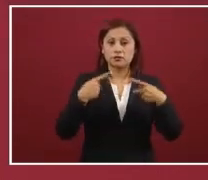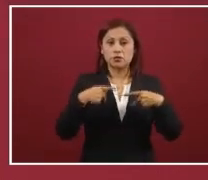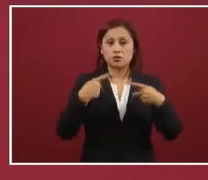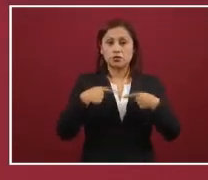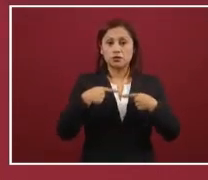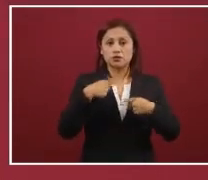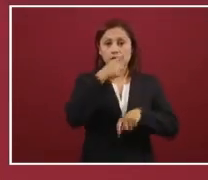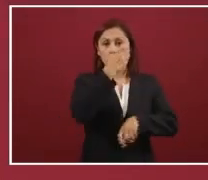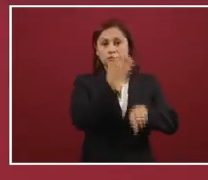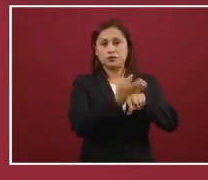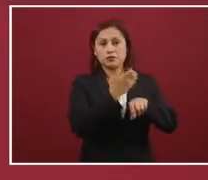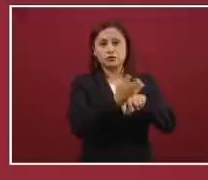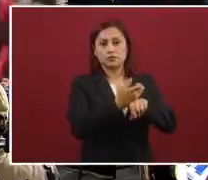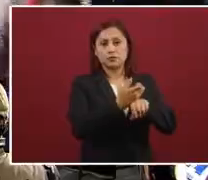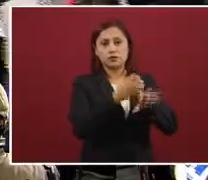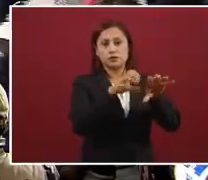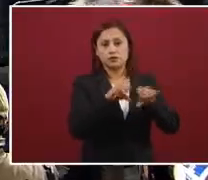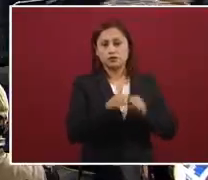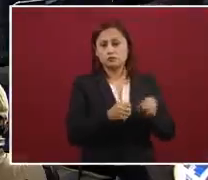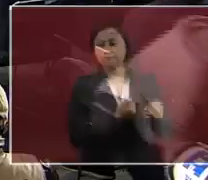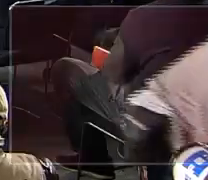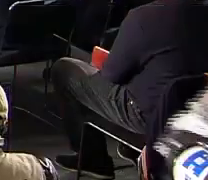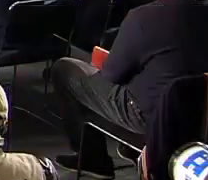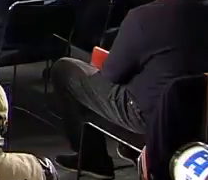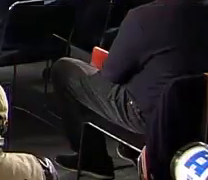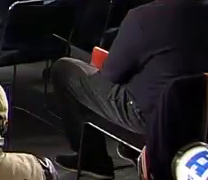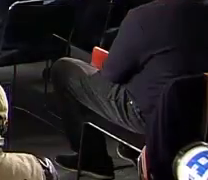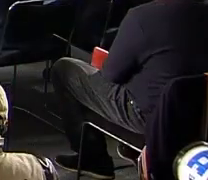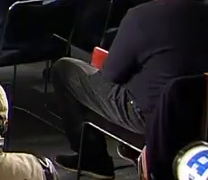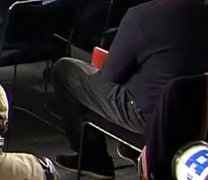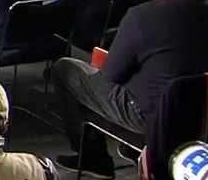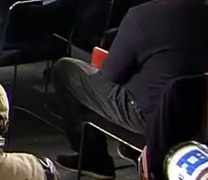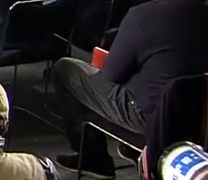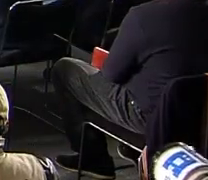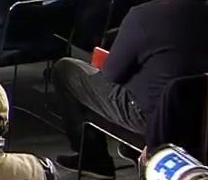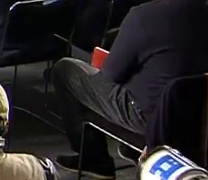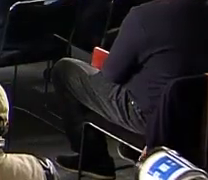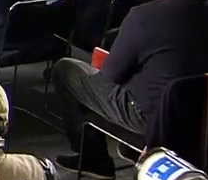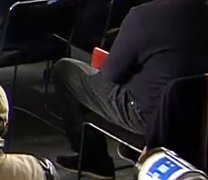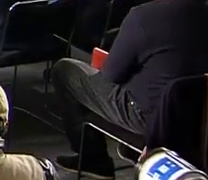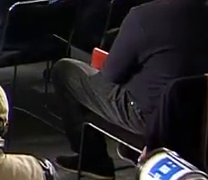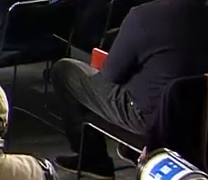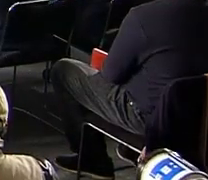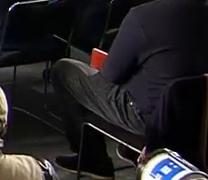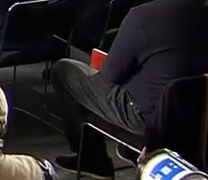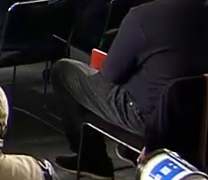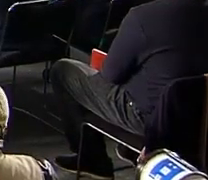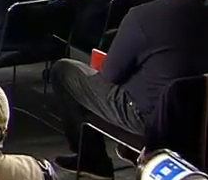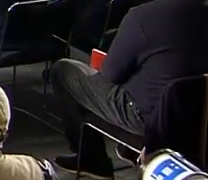mexicanos, no ha habido hasta ahora